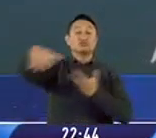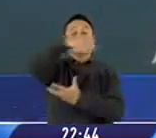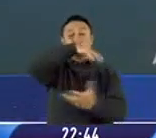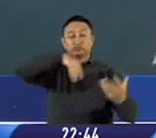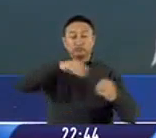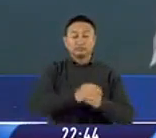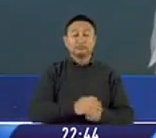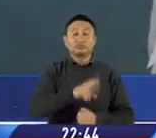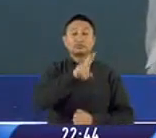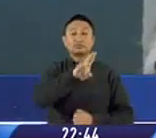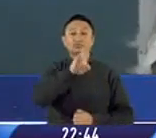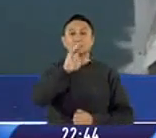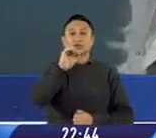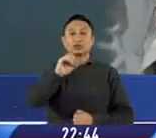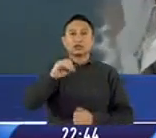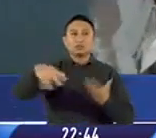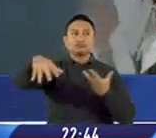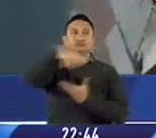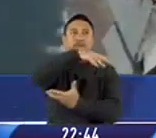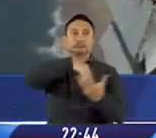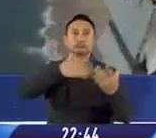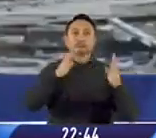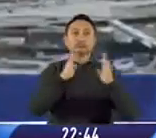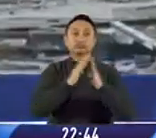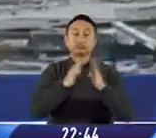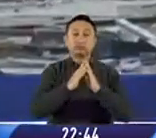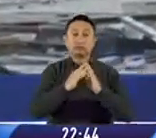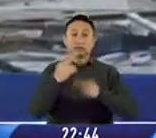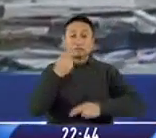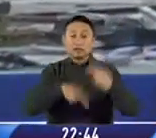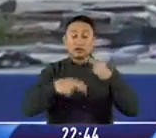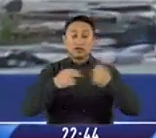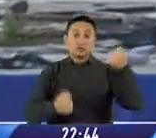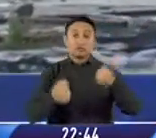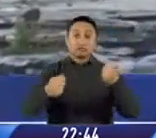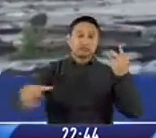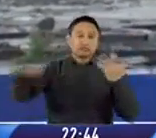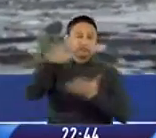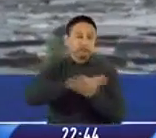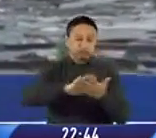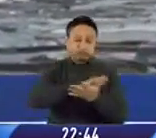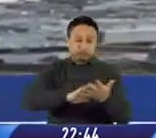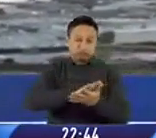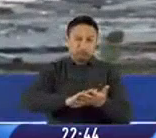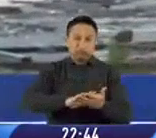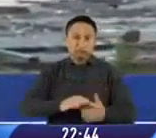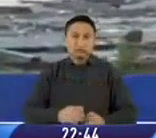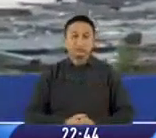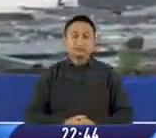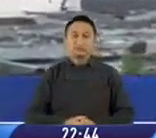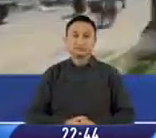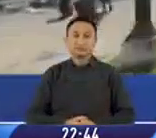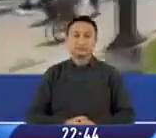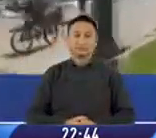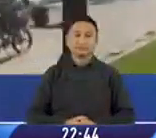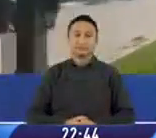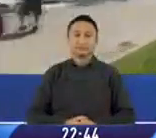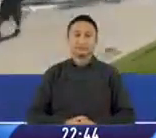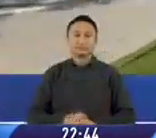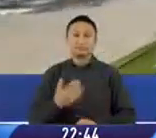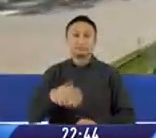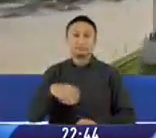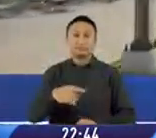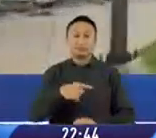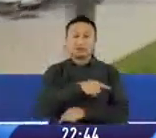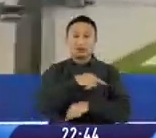270 kilómetros por hora arrasaron con viviendas, negocios, vehículos y todo lo que podía atravesarse en su camino. Fueron horas de terror